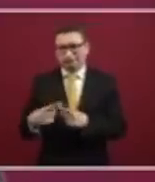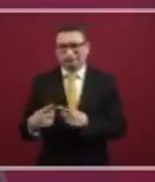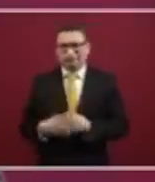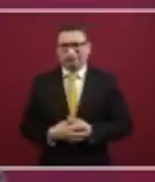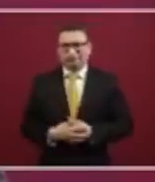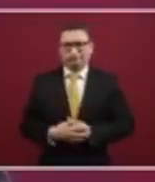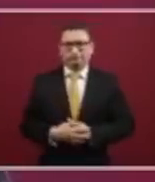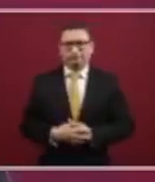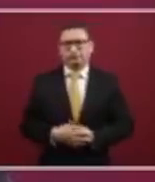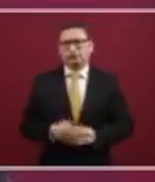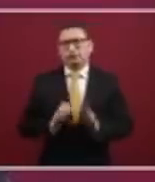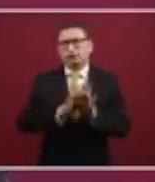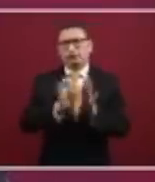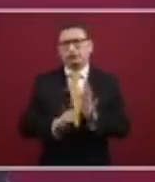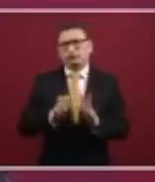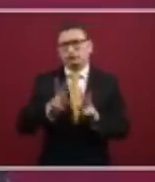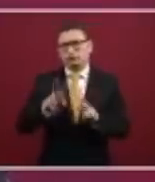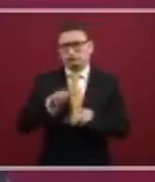Esto de los jóvenes,